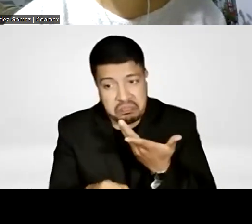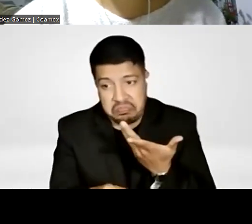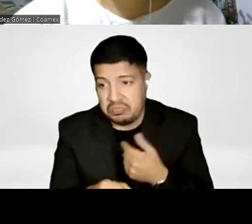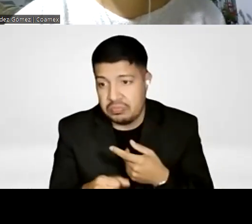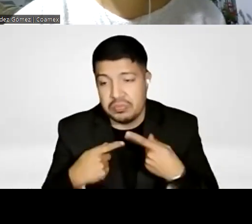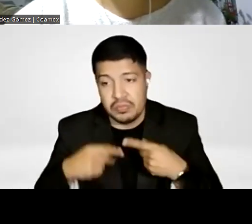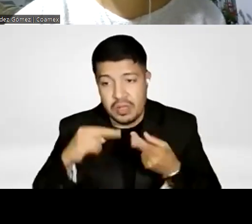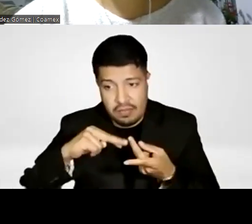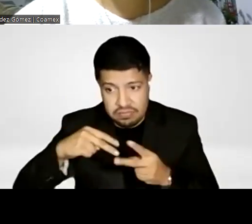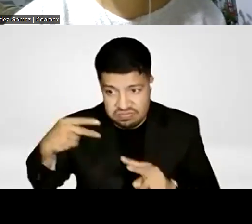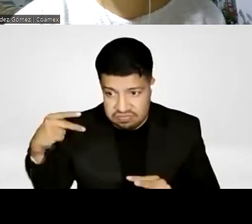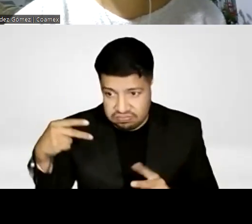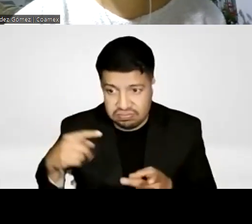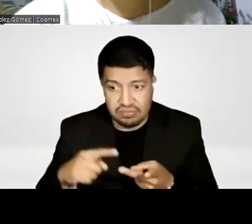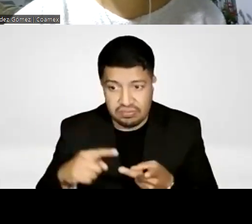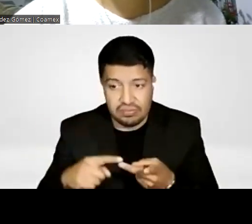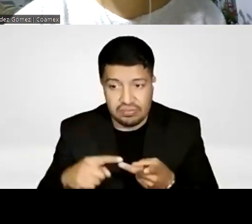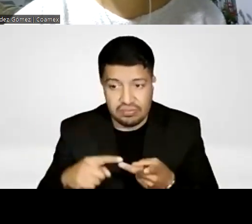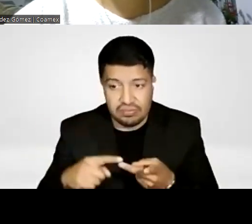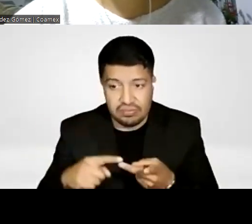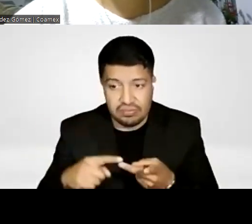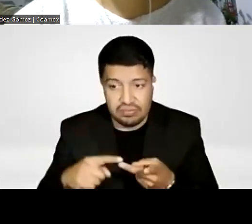o algún médico